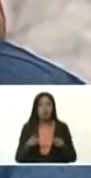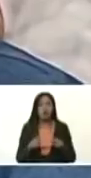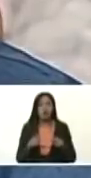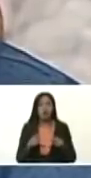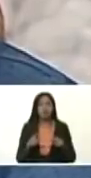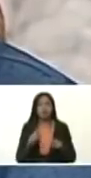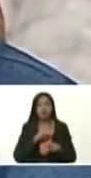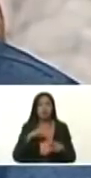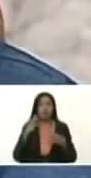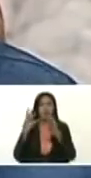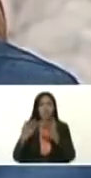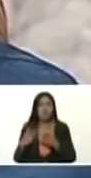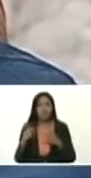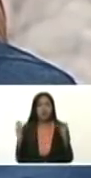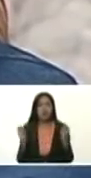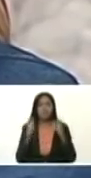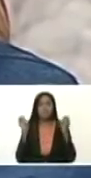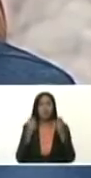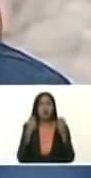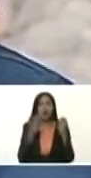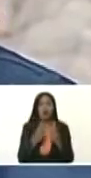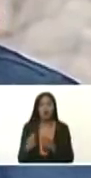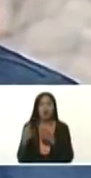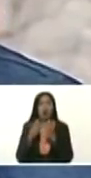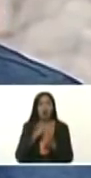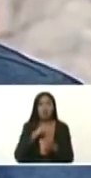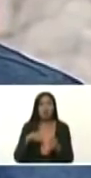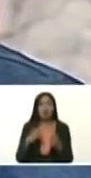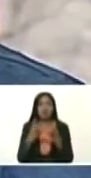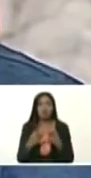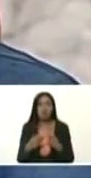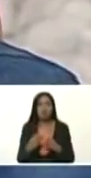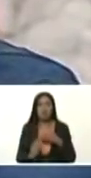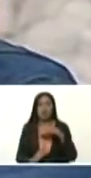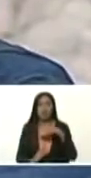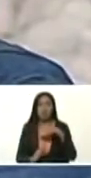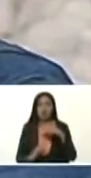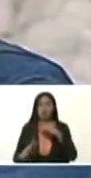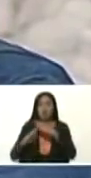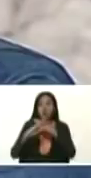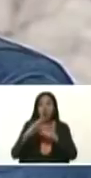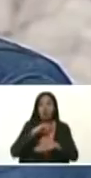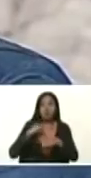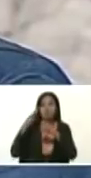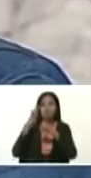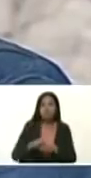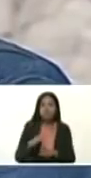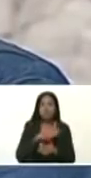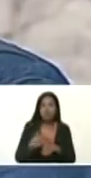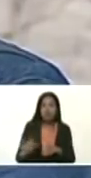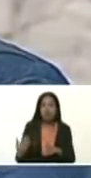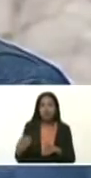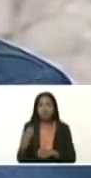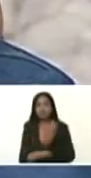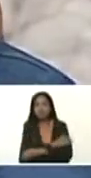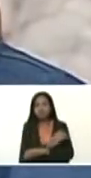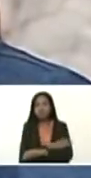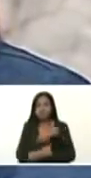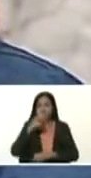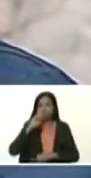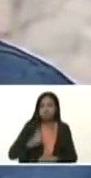empresas, para el empuje económico del país y contrarrestar el bloqueo en el cual no tienen sometido la derecha nefasta y